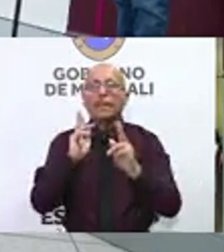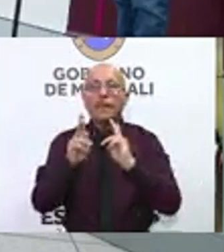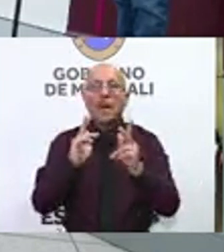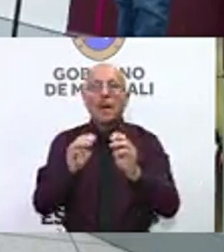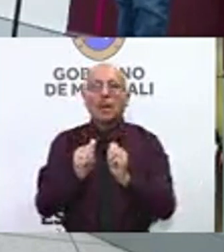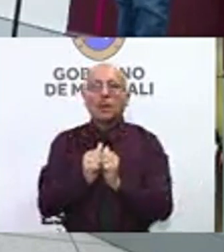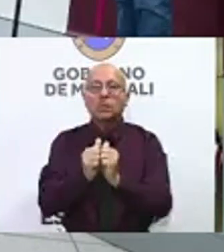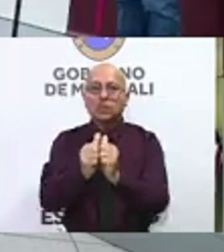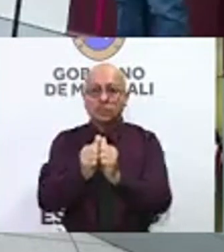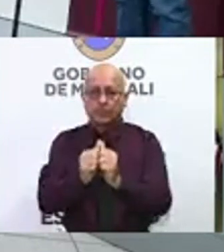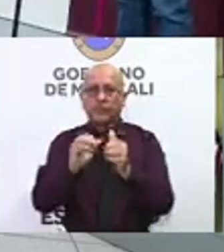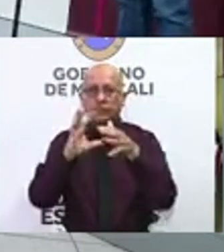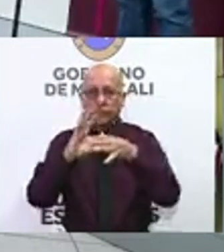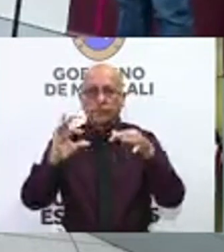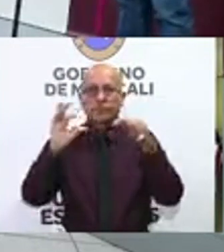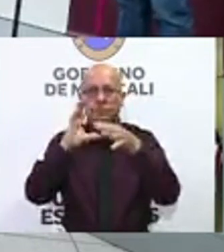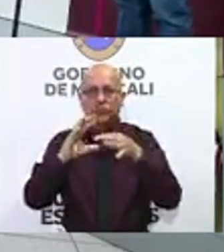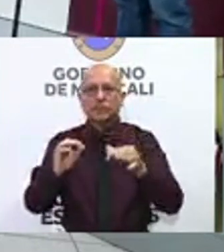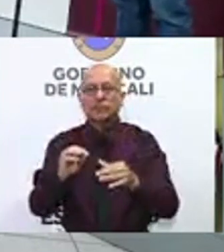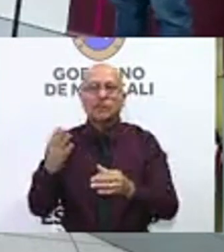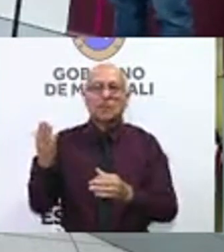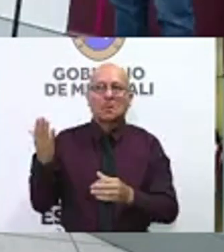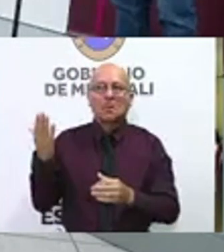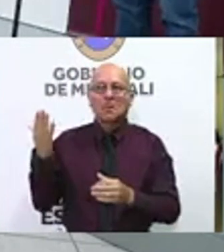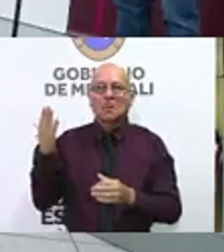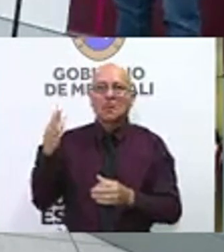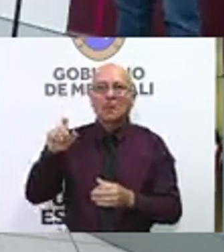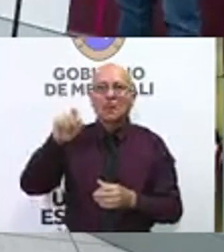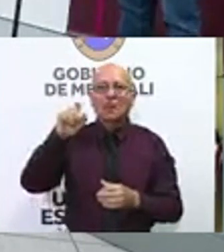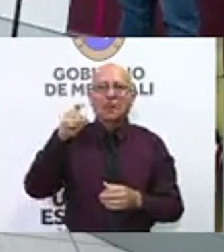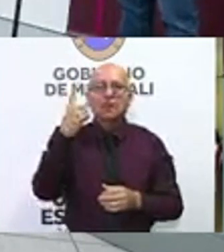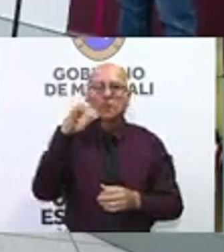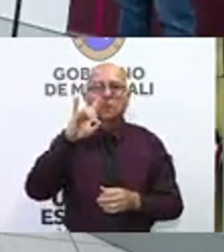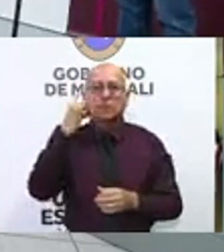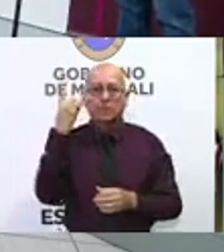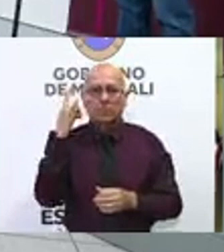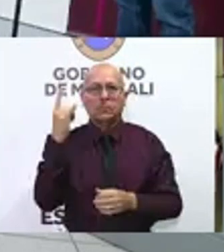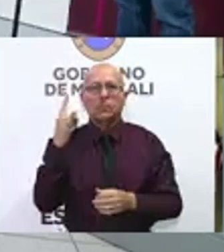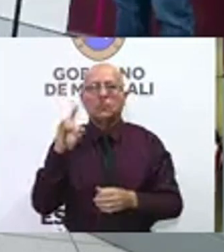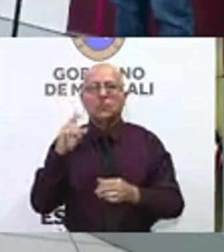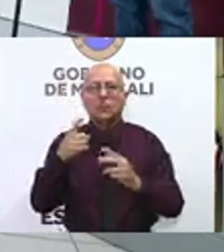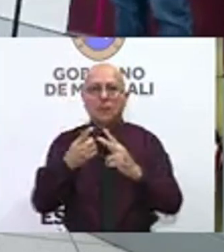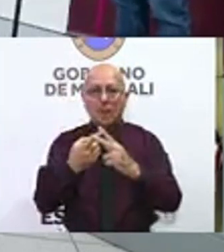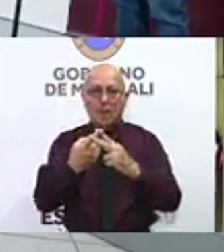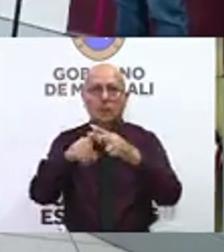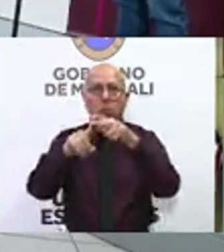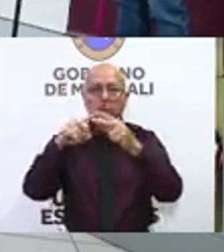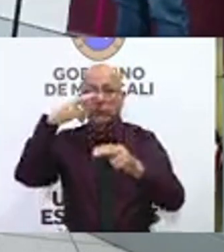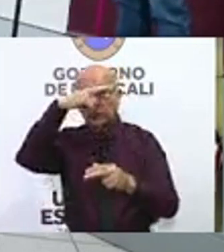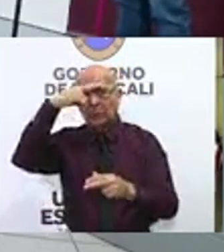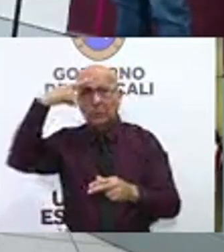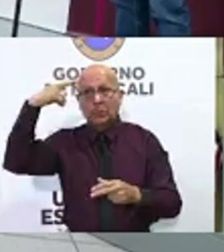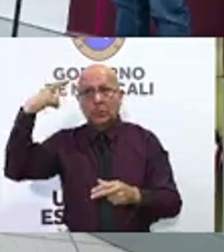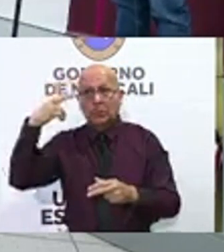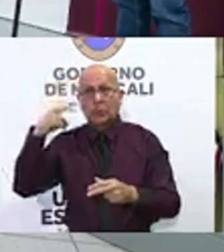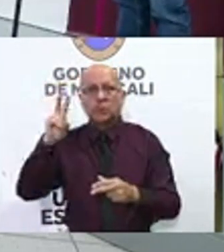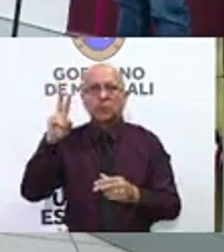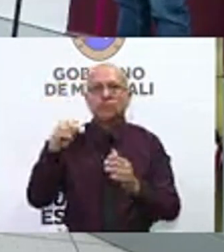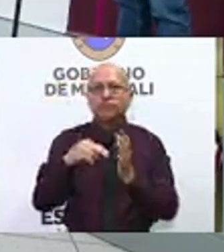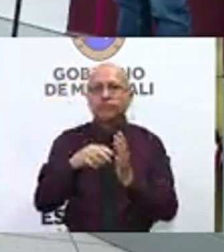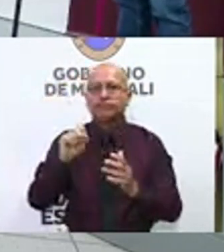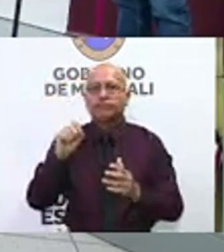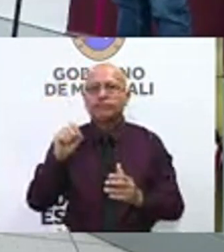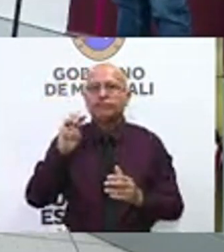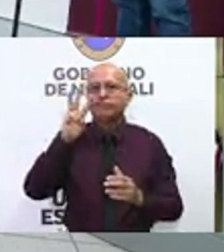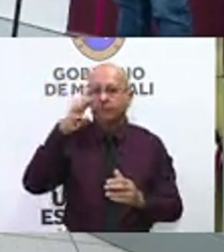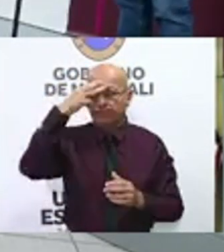como todos lo sabemos, este pasado 21 de junio inicia este verano 2023 en el